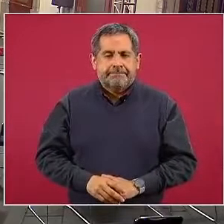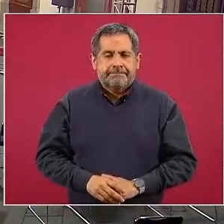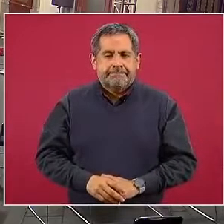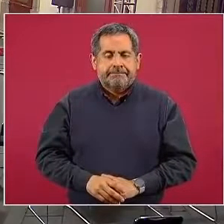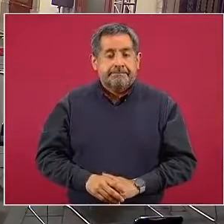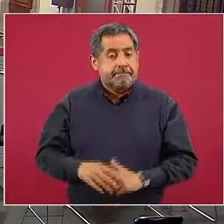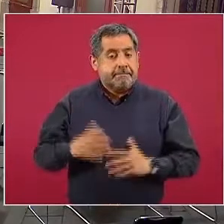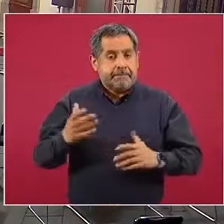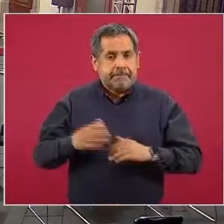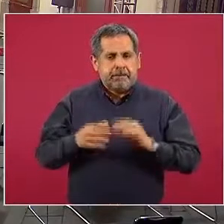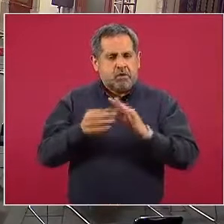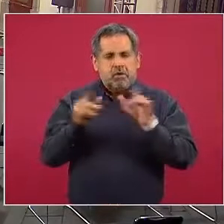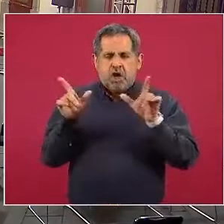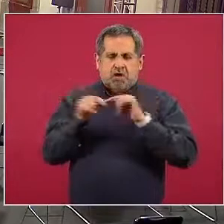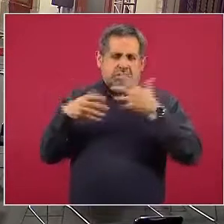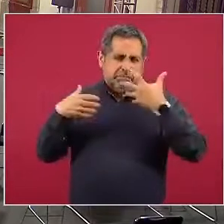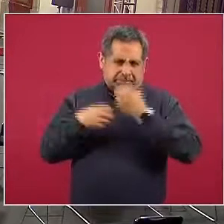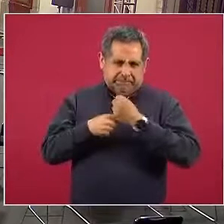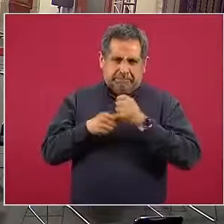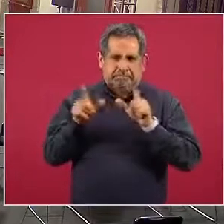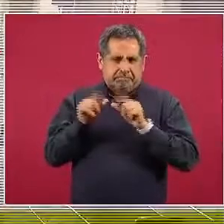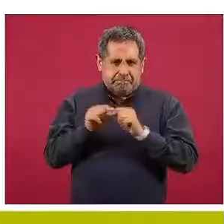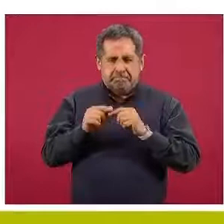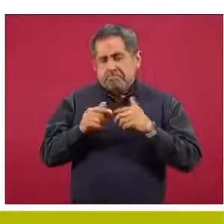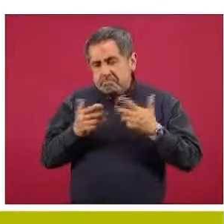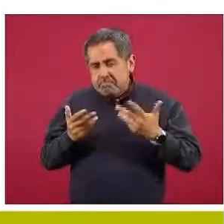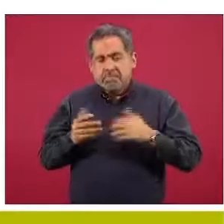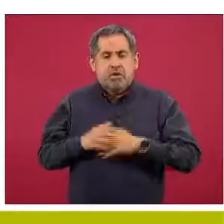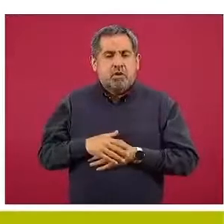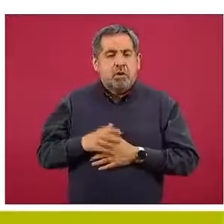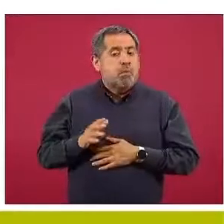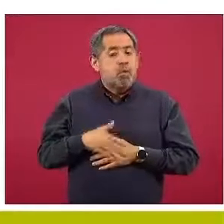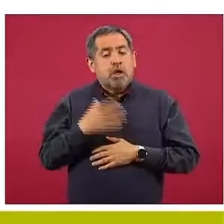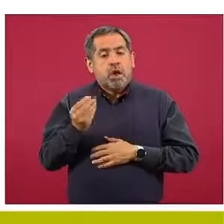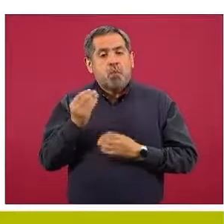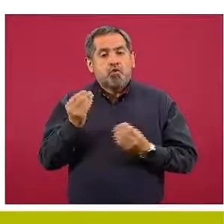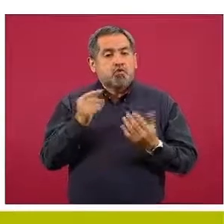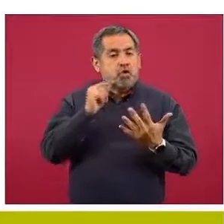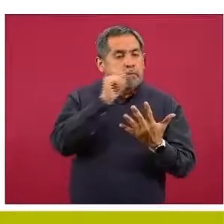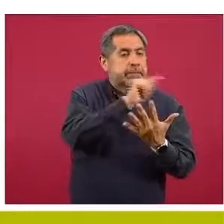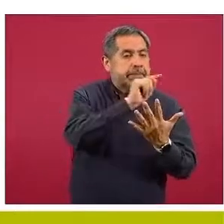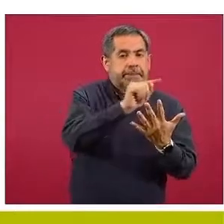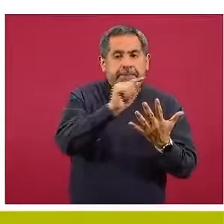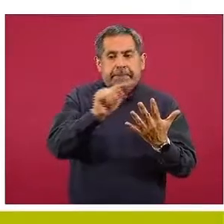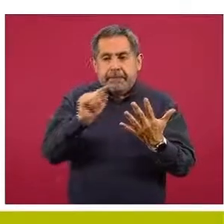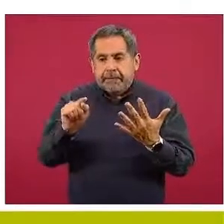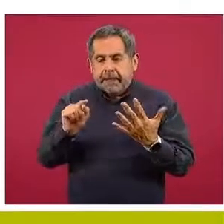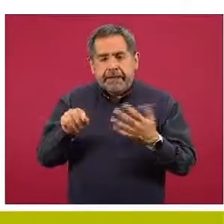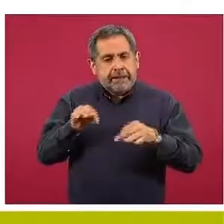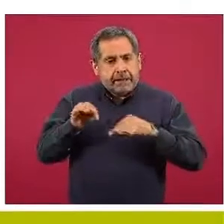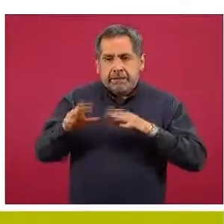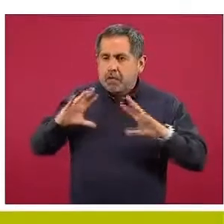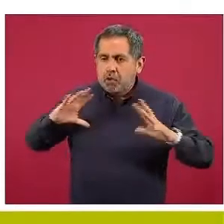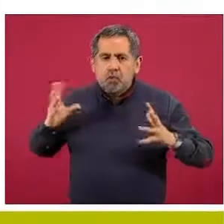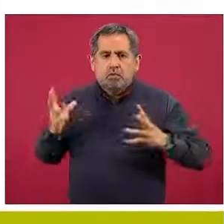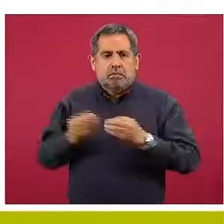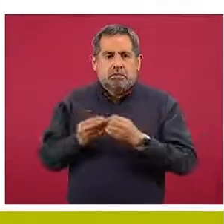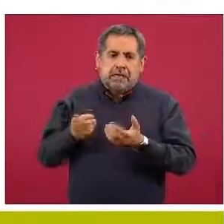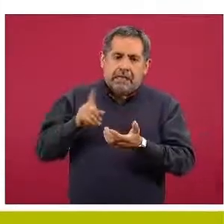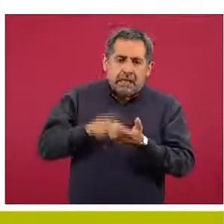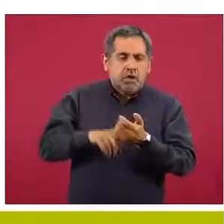Entonces, es un resumen muy, muy pequeño, porque en realidad somos muchos actores trabajando en esto. Hay toda